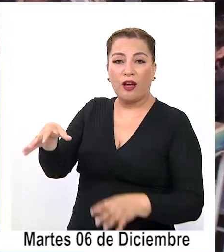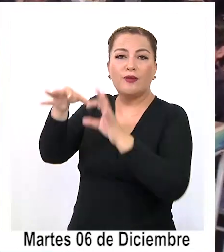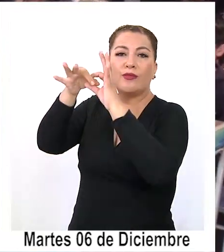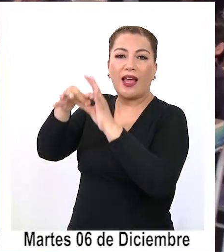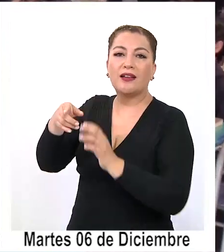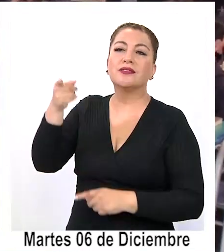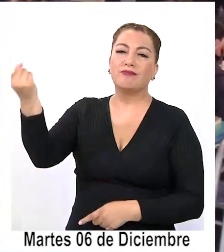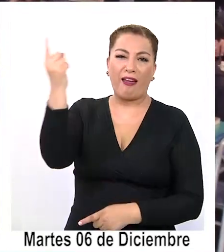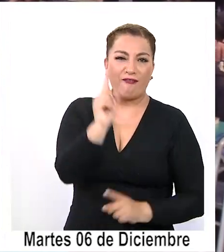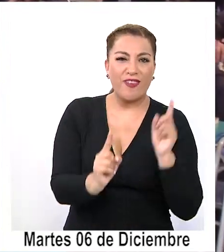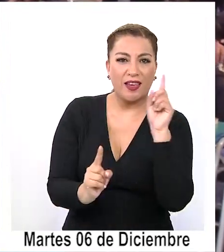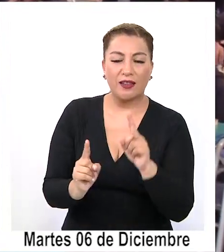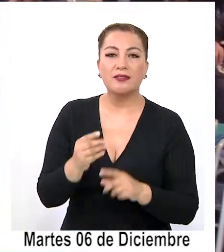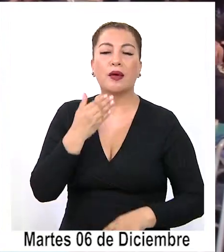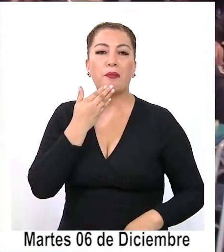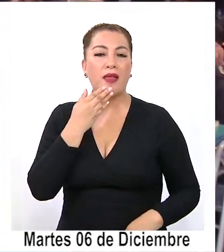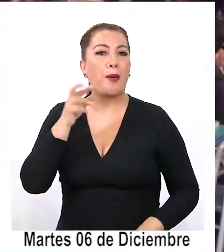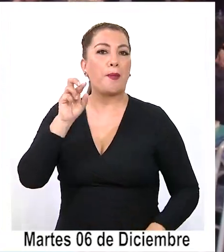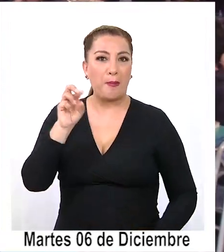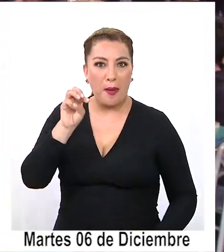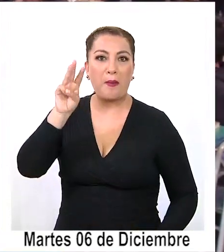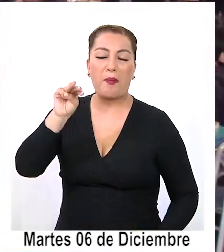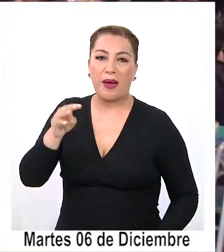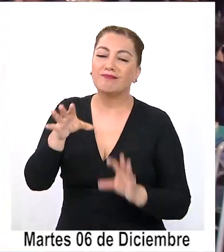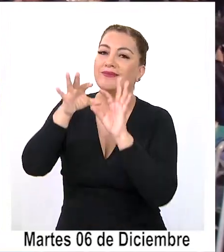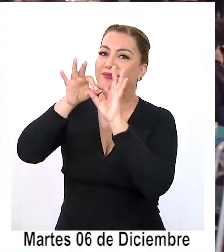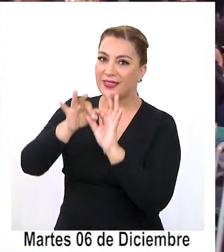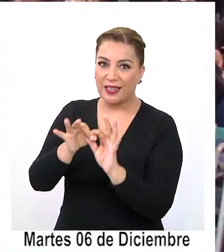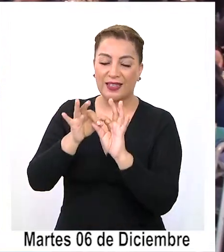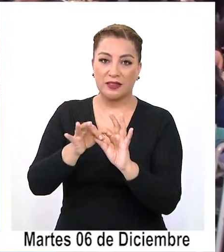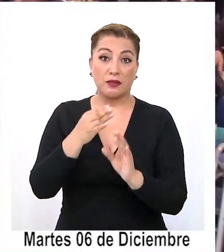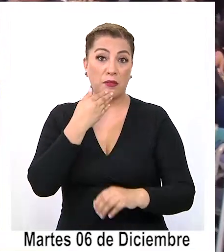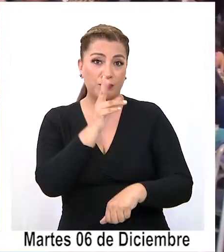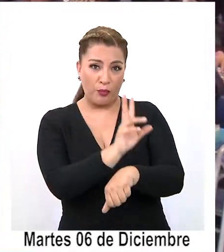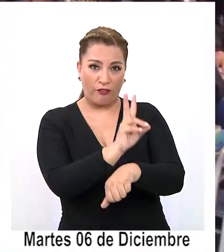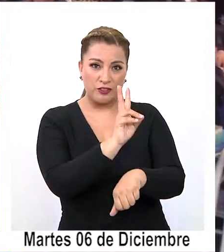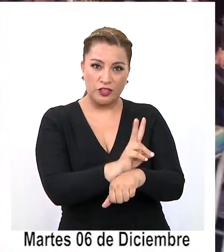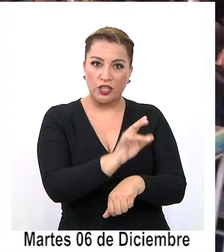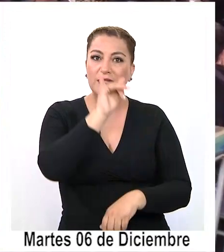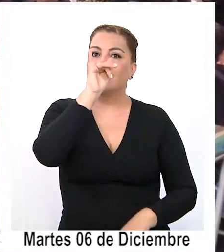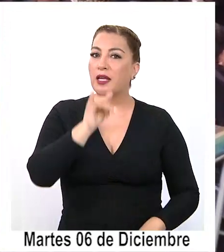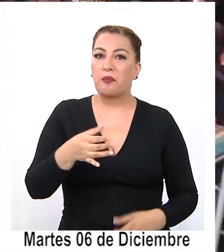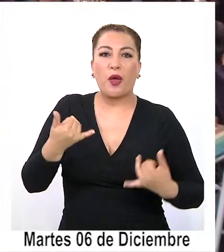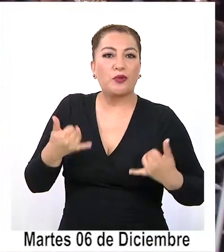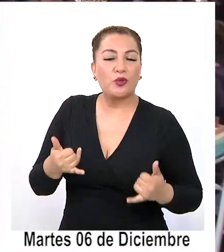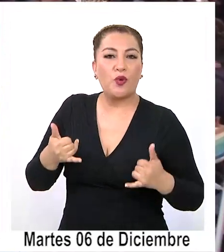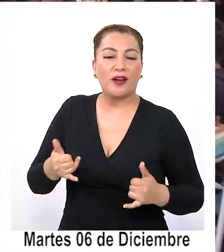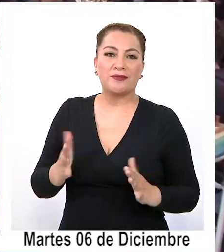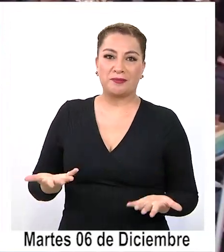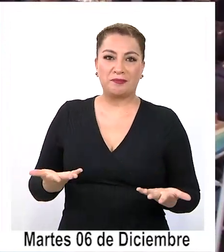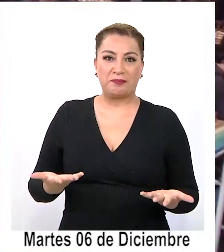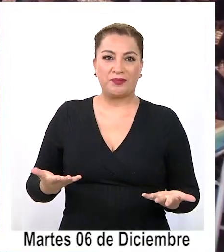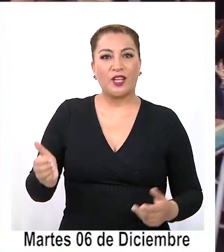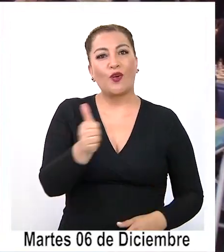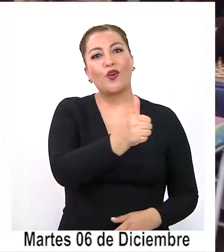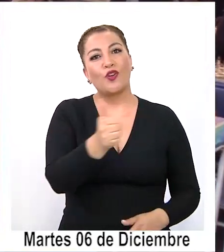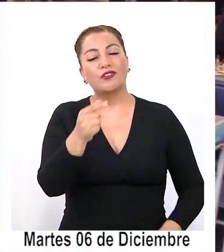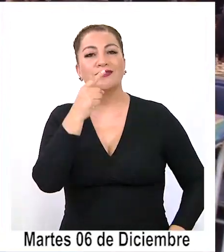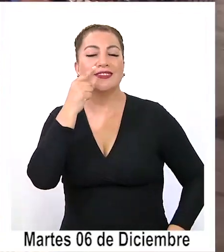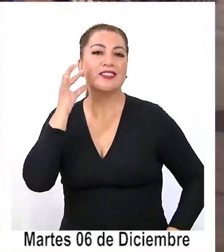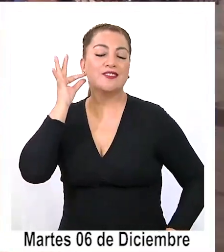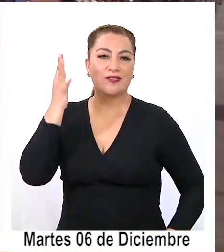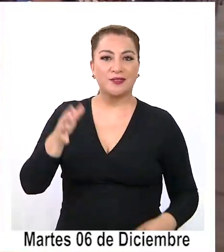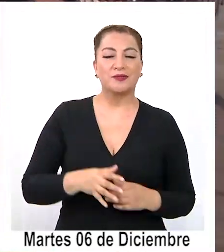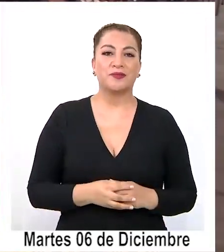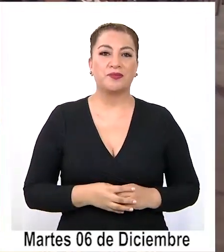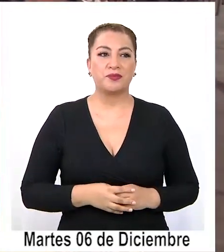por su presencia, a los apoderados y también a los maestros que están jugando contra todos los niños y niñas que están aquí.